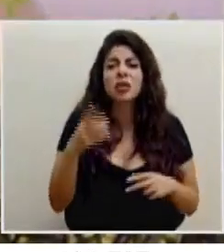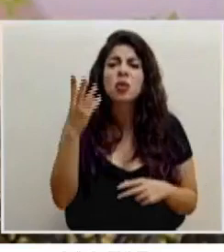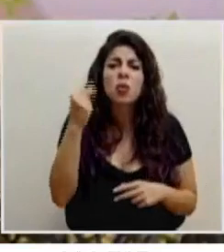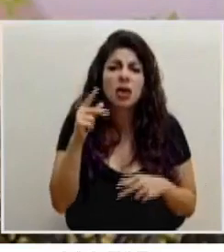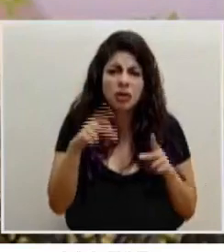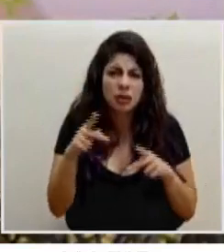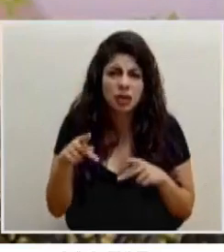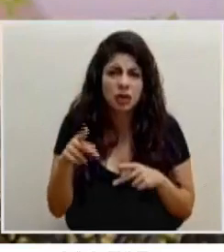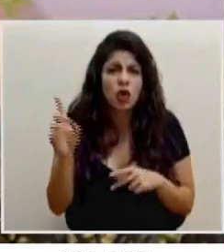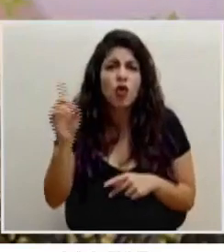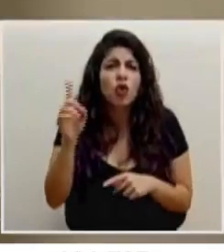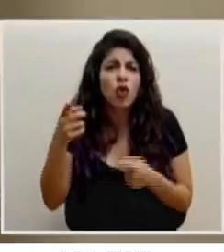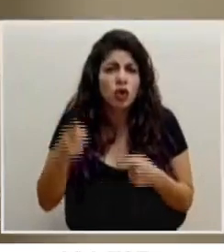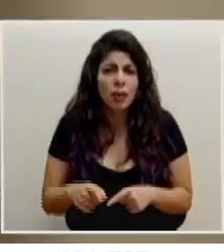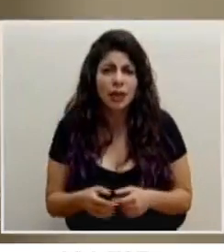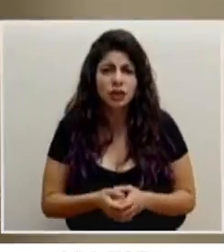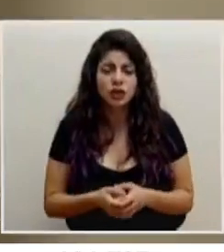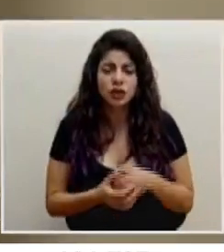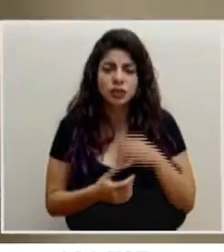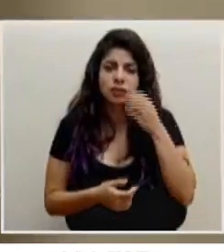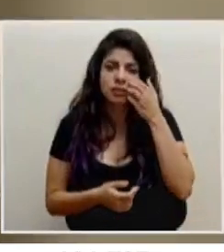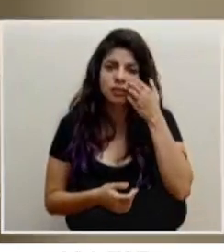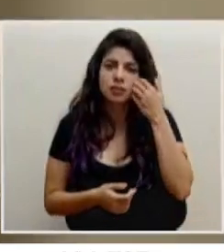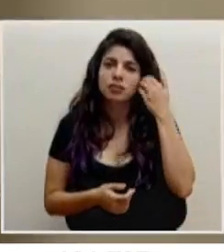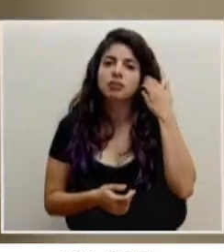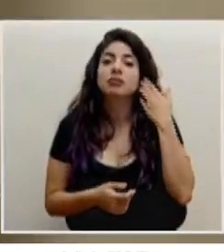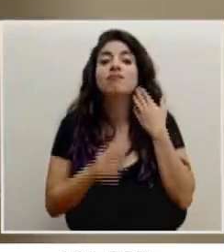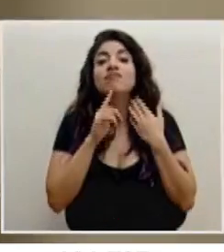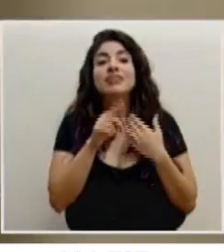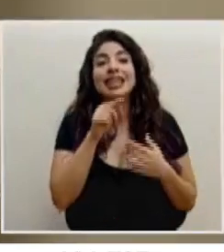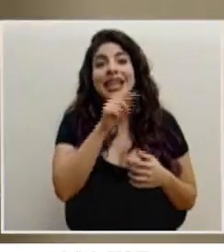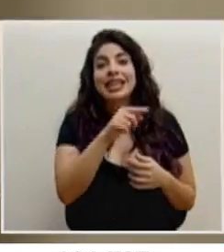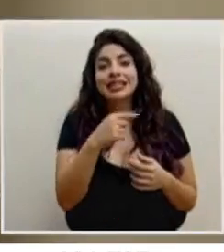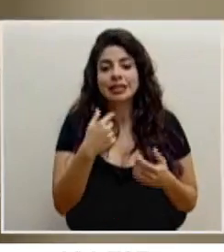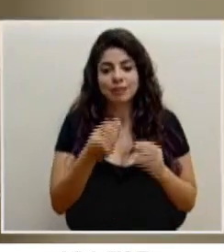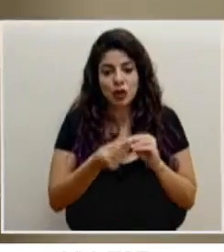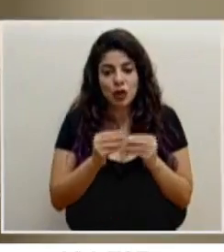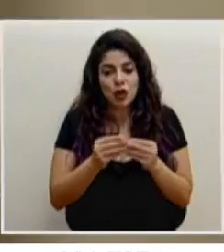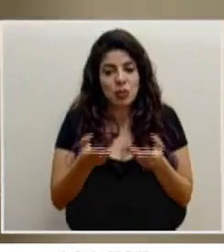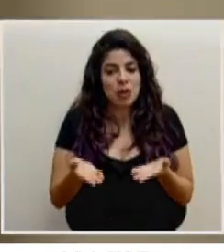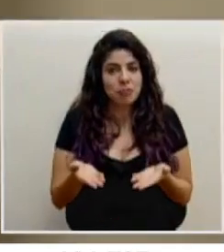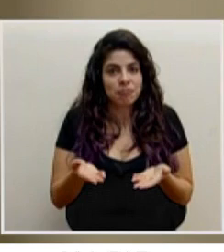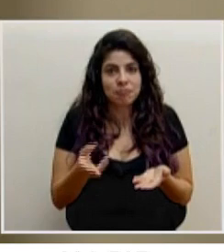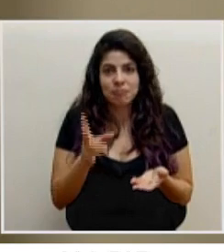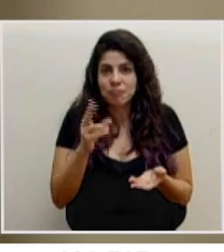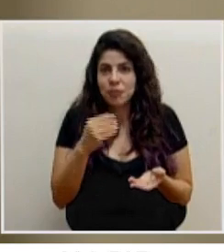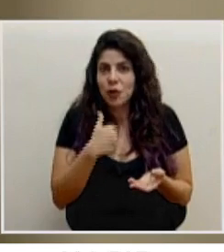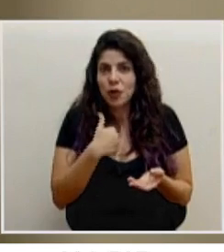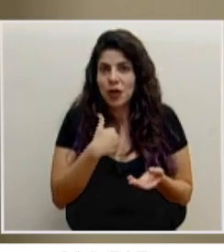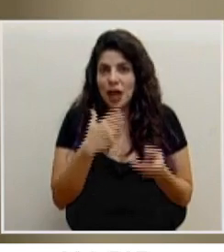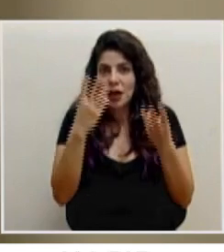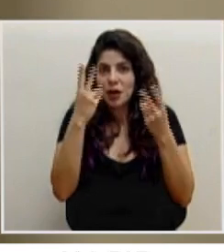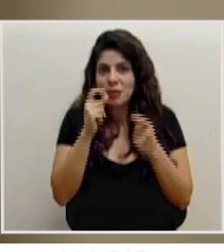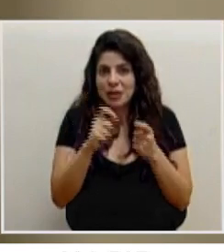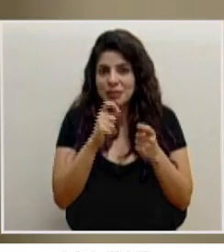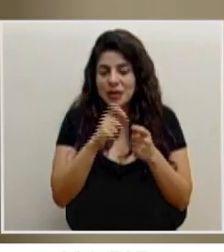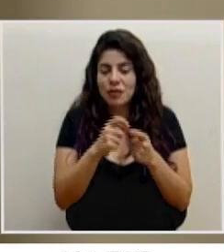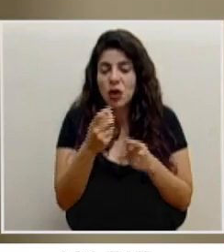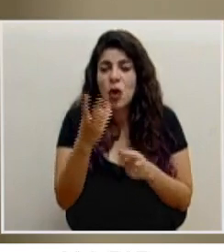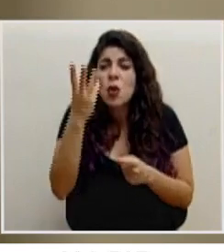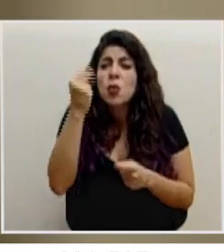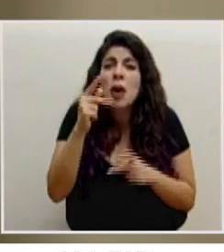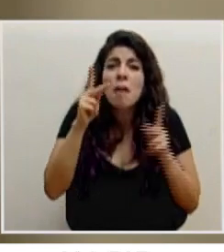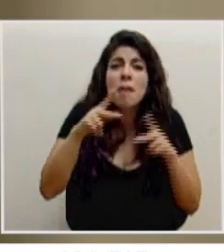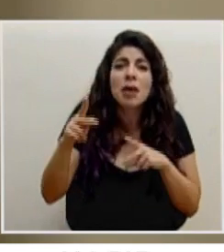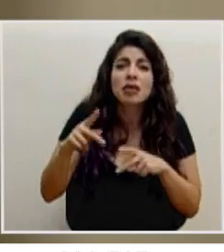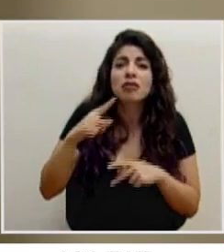situación y en qué área les ha pasado? Bueno, realmente ese no es un dato que lo tenemos cuantificado, ¿verdad? De cuántas personas